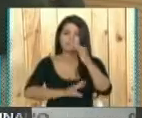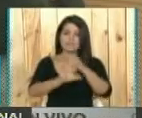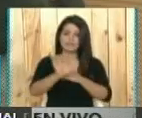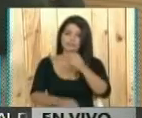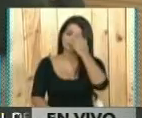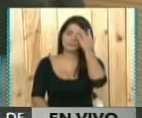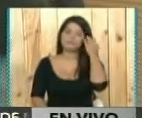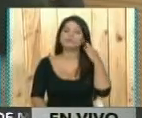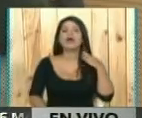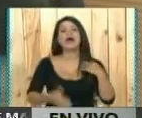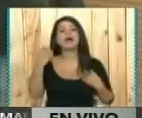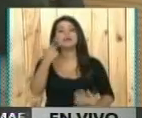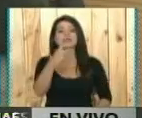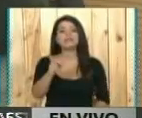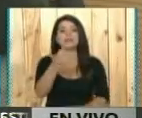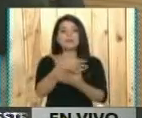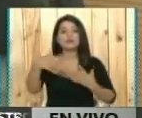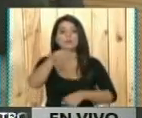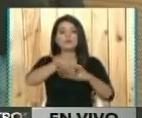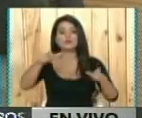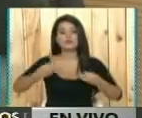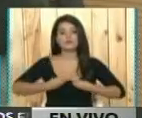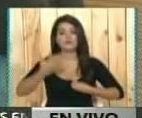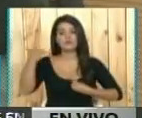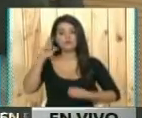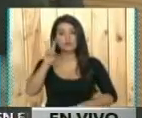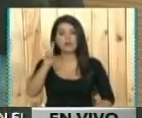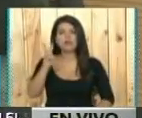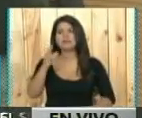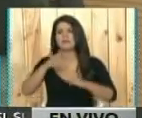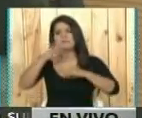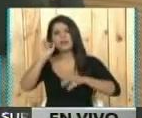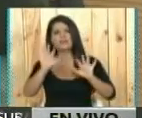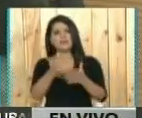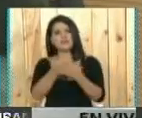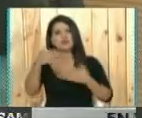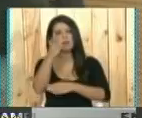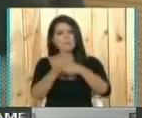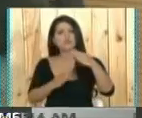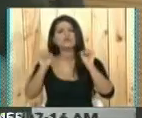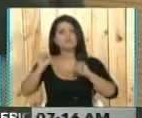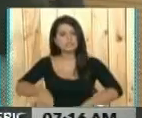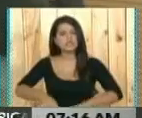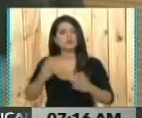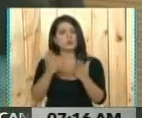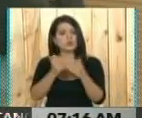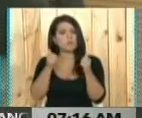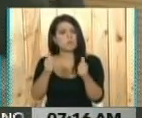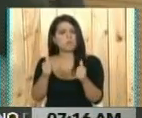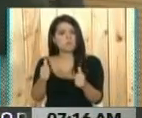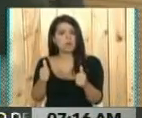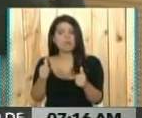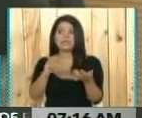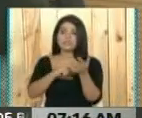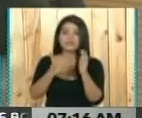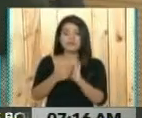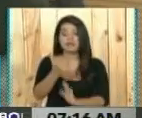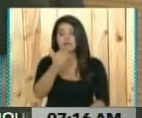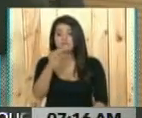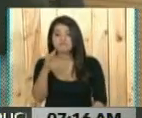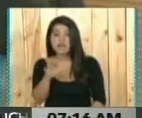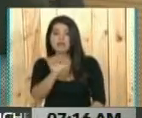los 30 millones de habitantes en Venezuela, más de 10 millones y medio están en las aulas de clase, lo que equivale a decir que